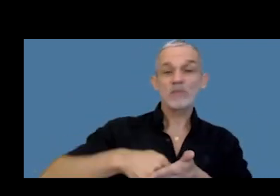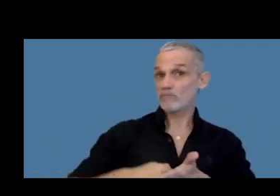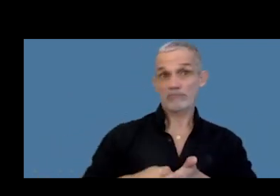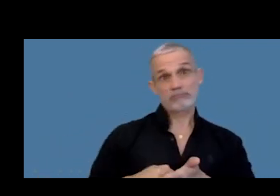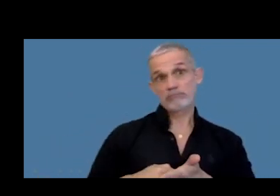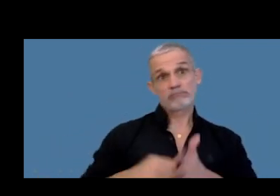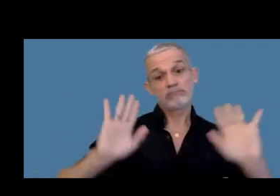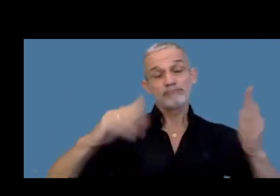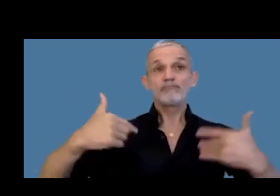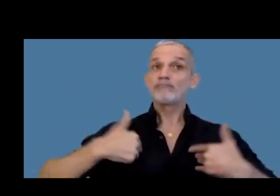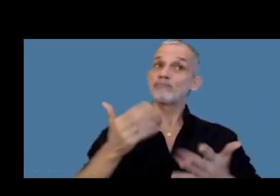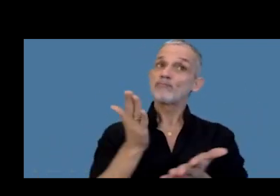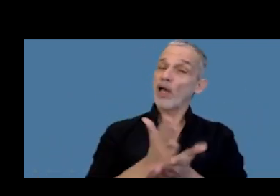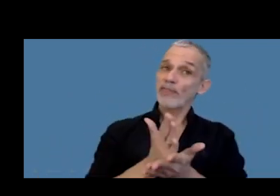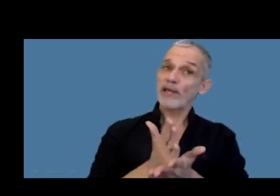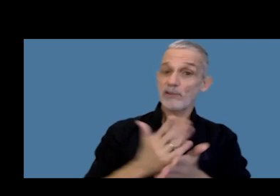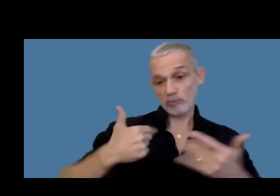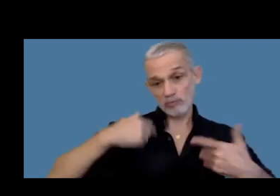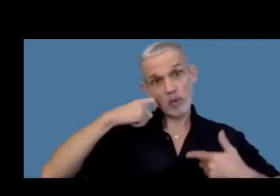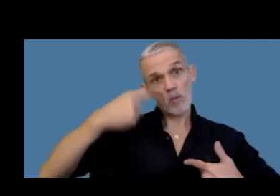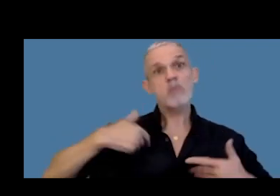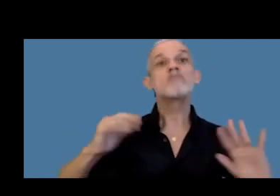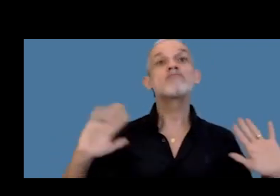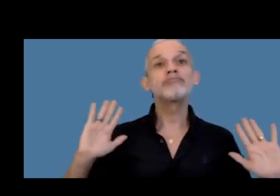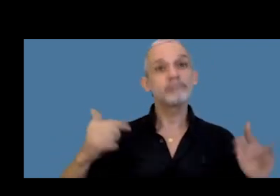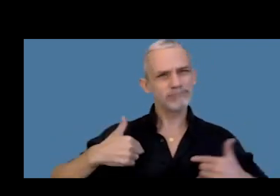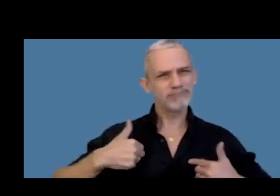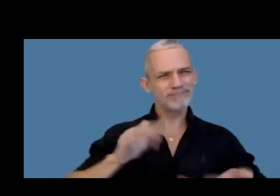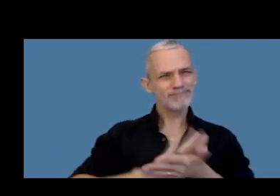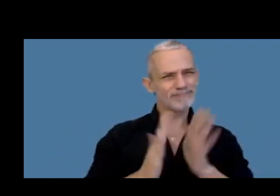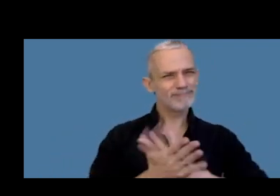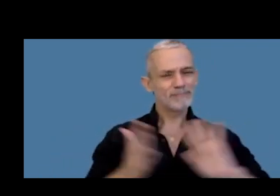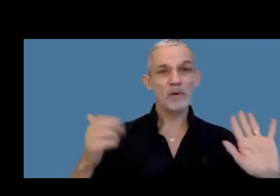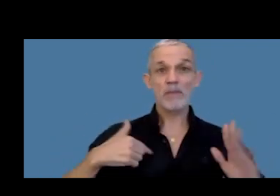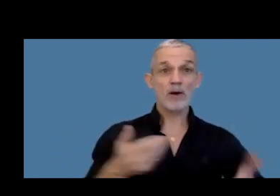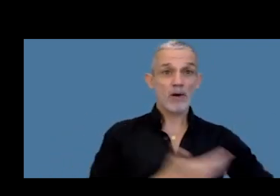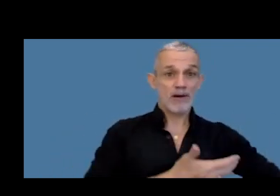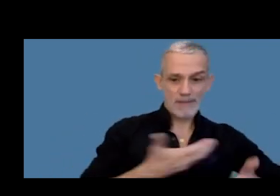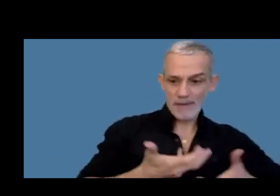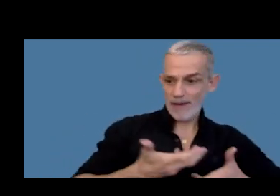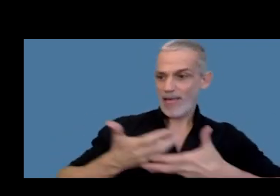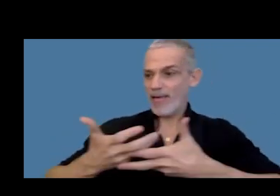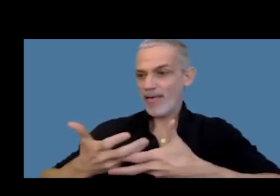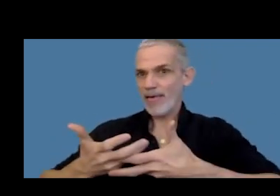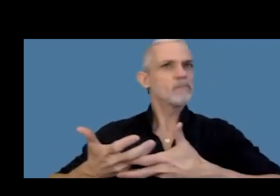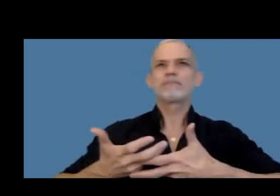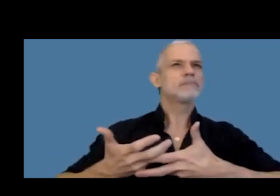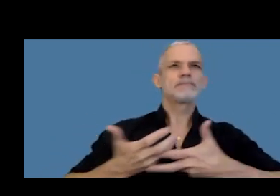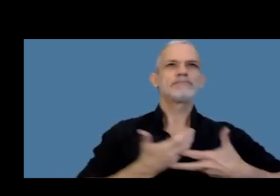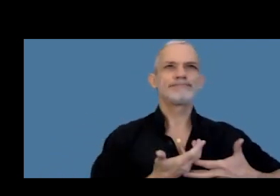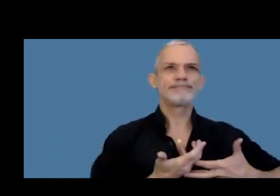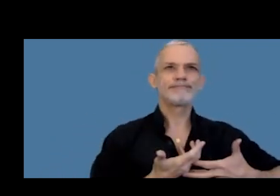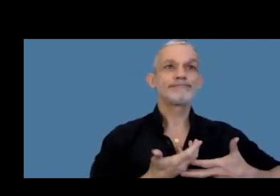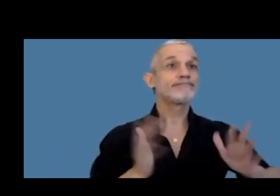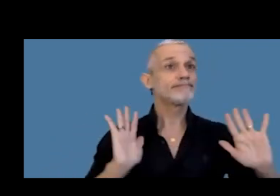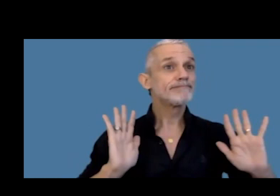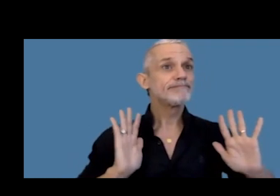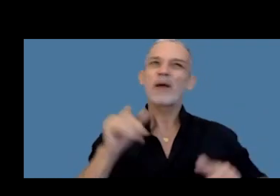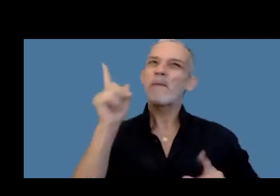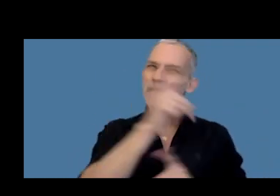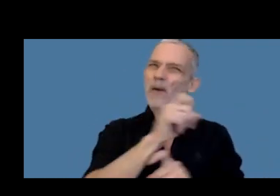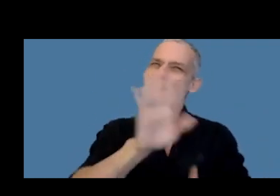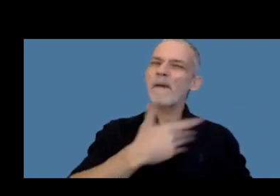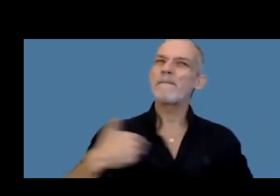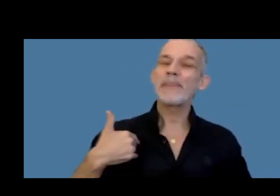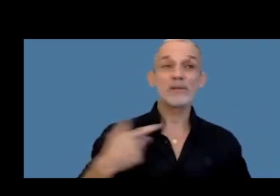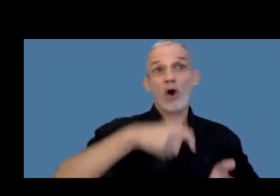tengo derecho a no cumplir con la mía. En consecuencia, no entrego al niño. Ese es el problema de la maternidad subrogada. Es un